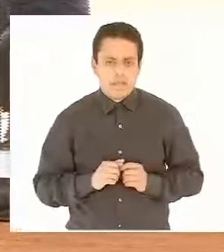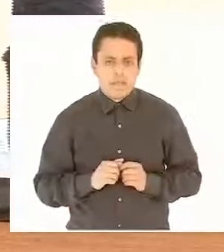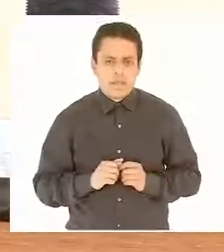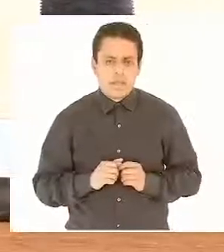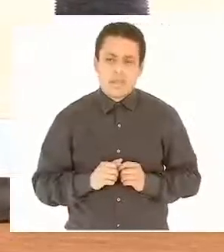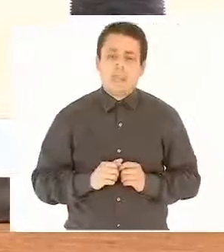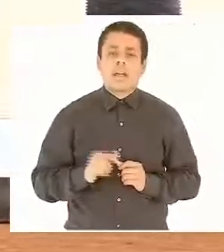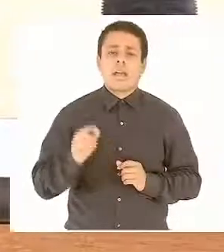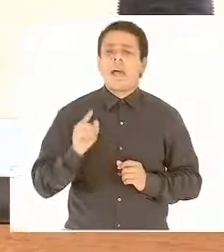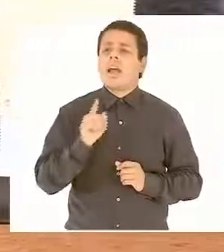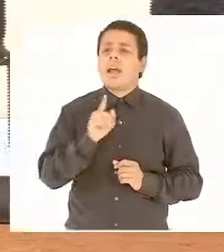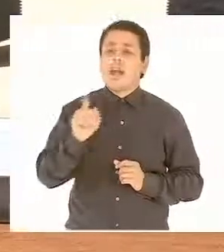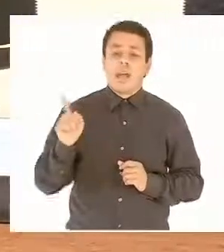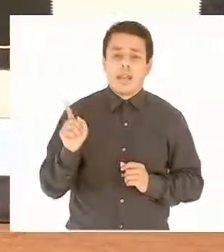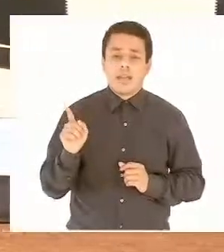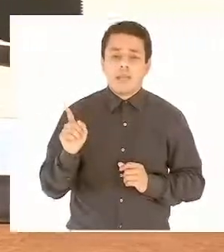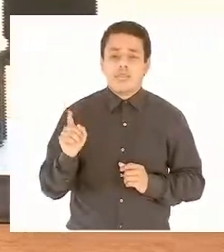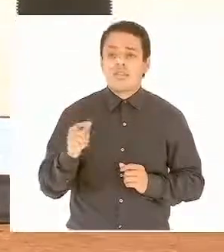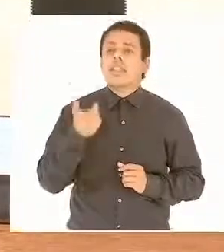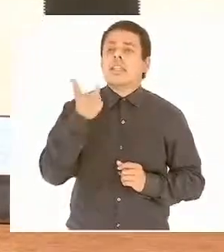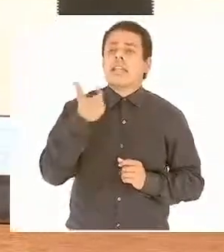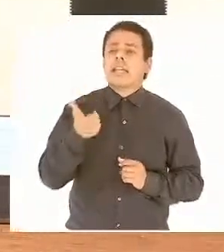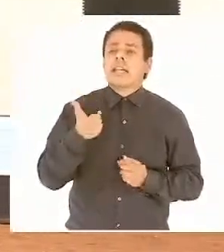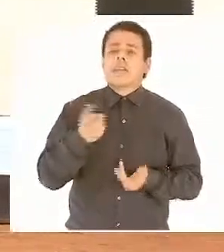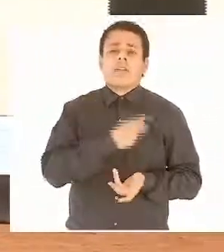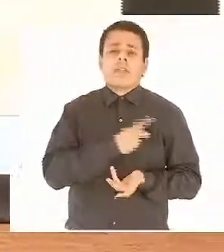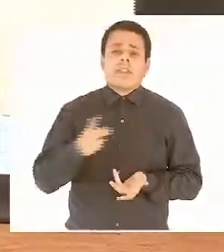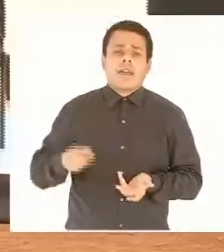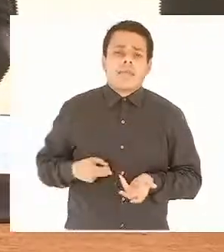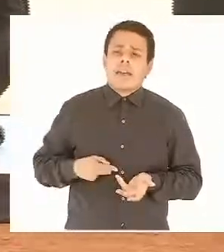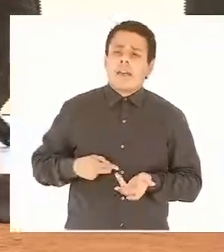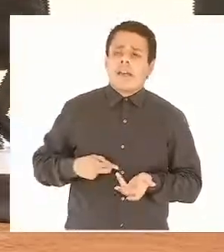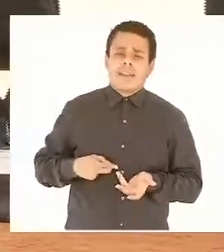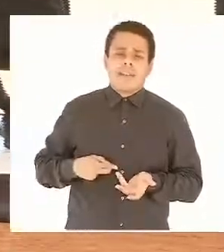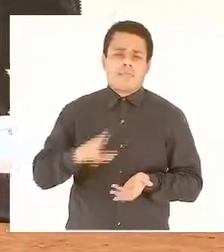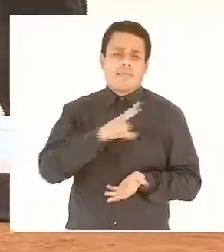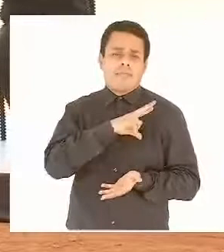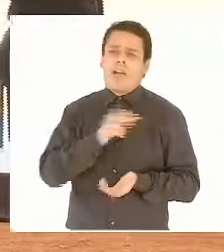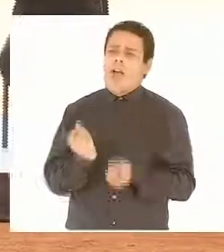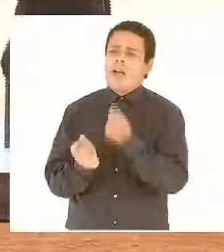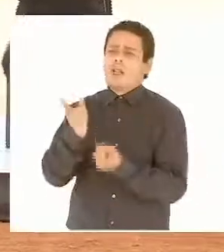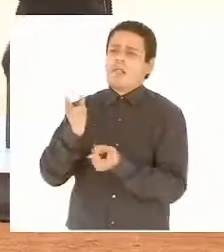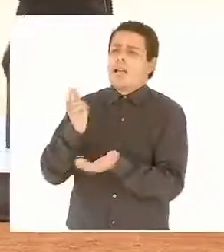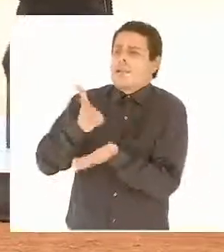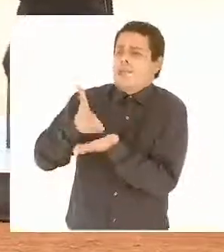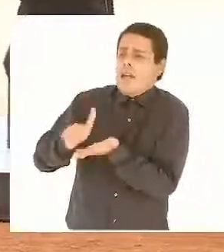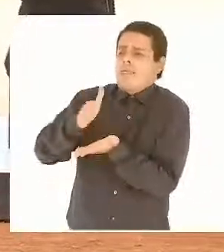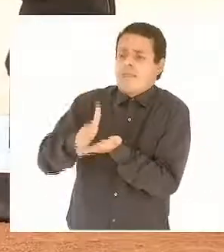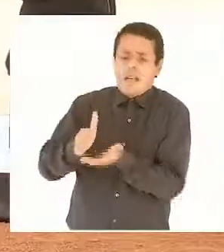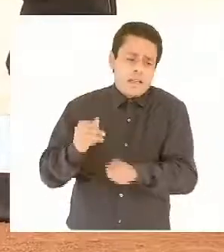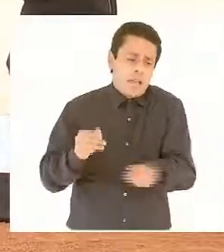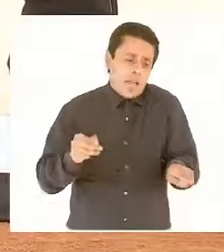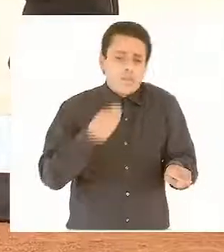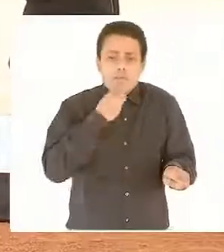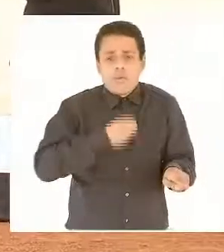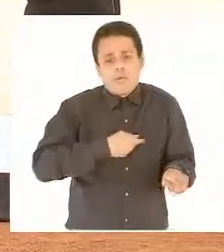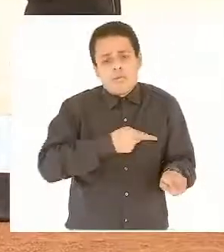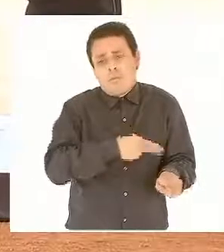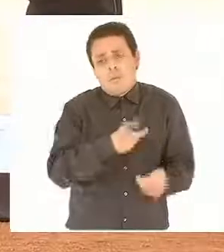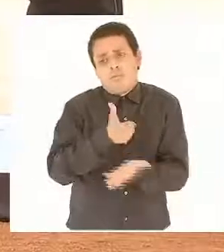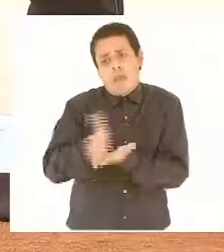sino convertir las deudas privadas de unos cuantos en deuda pública,